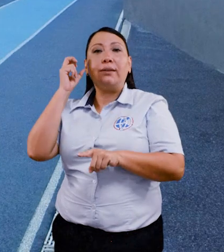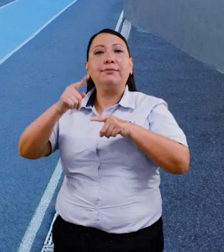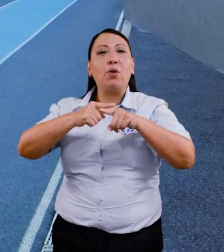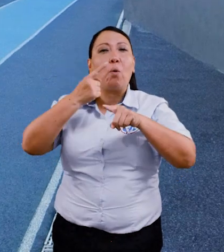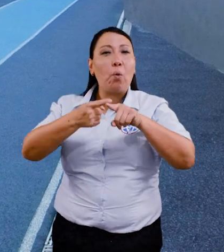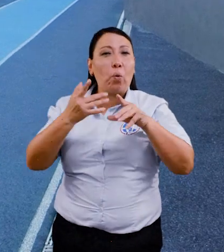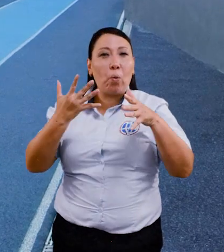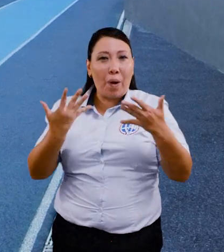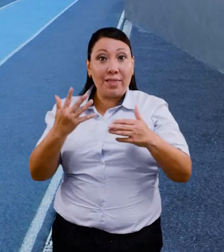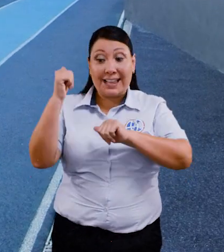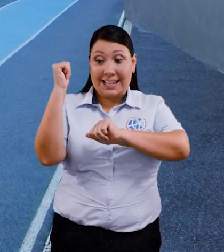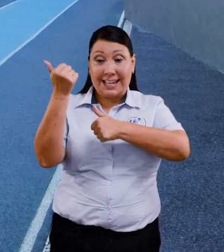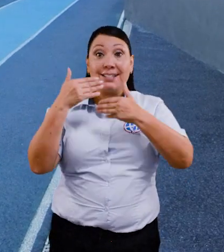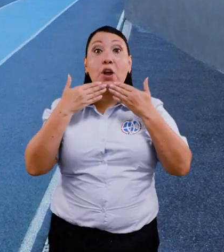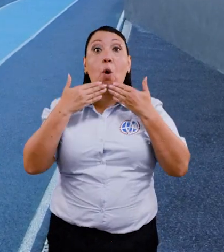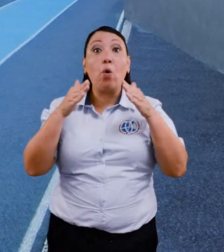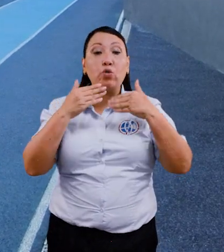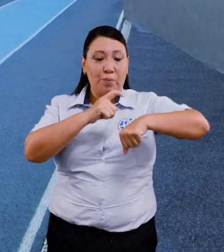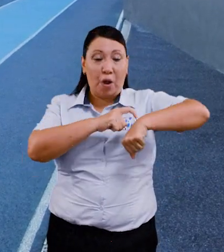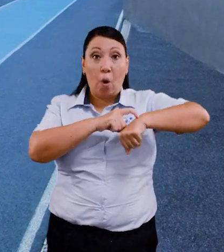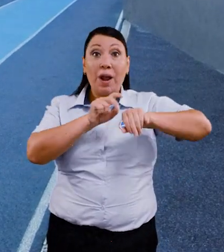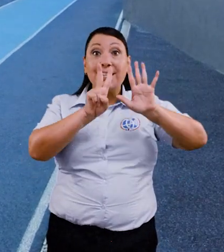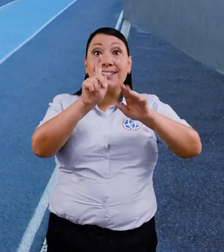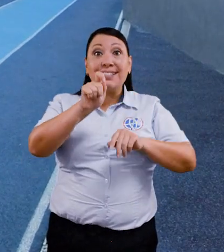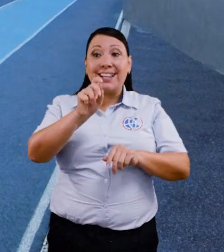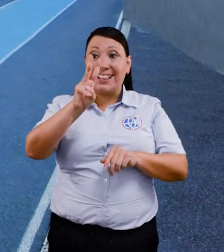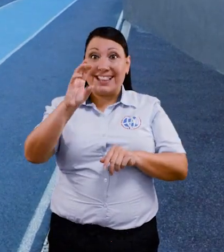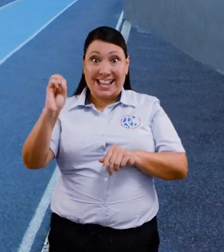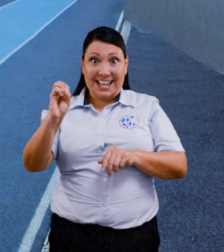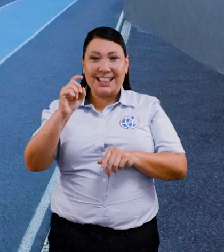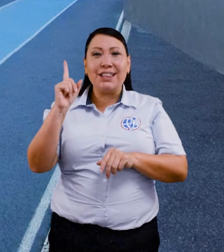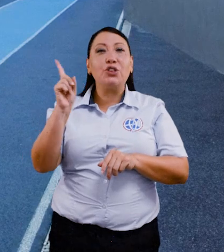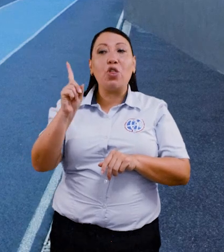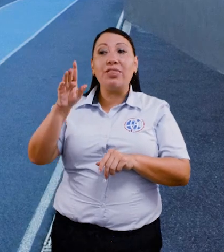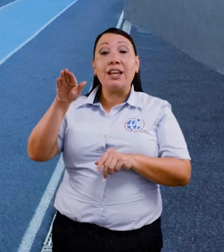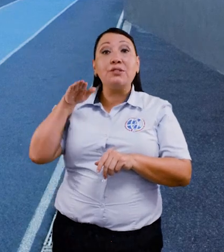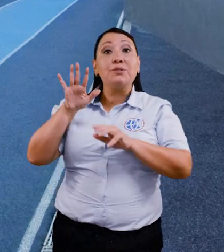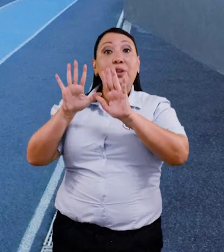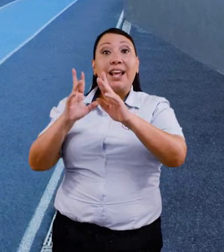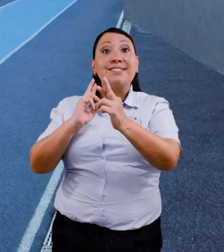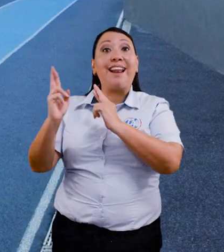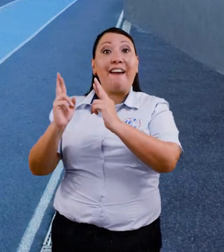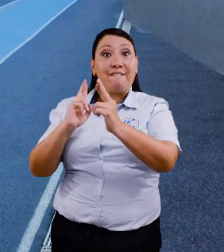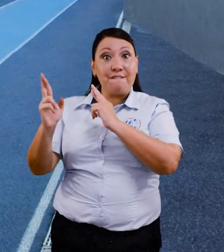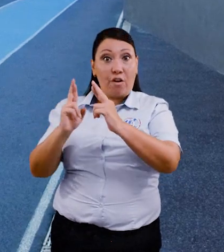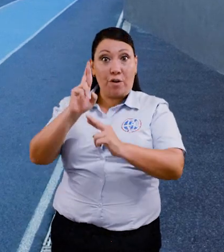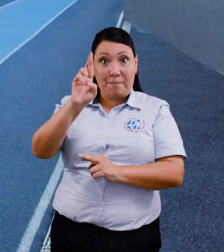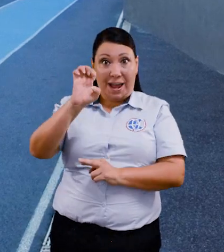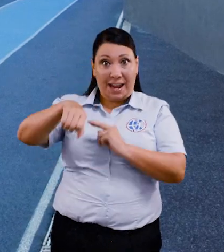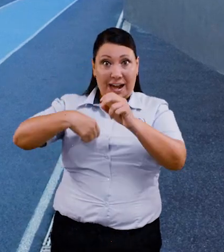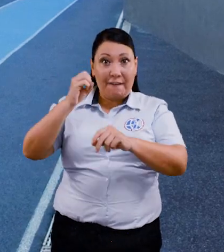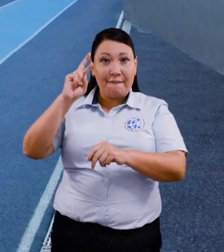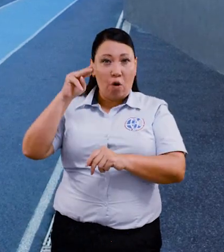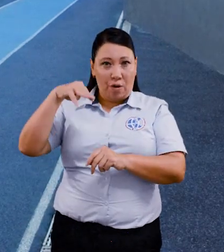realizarse el día 15 de octubre a partir de las 7:30 en la avenida reforma eh en las